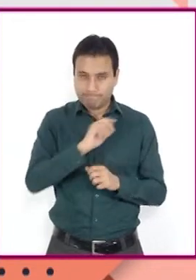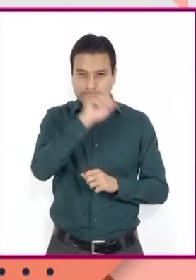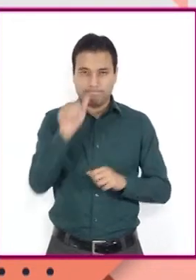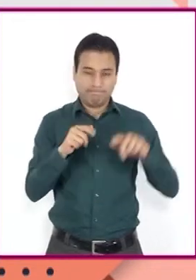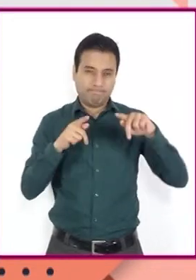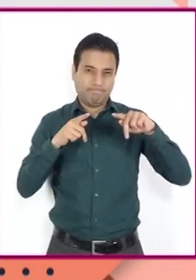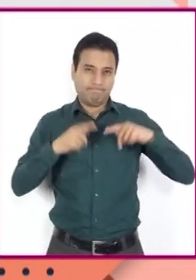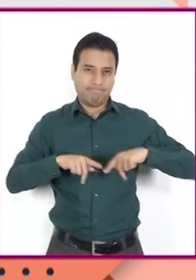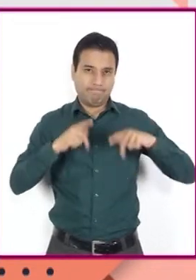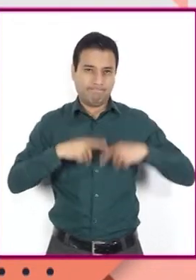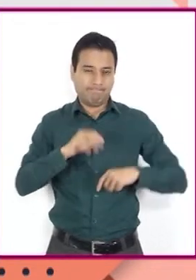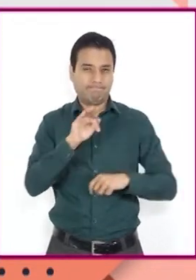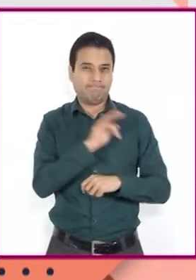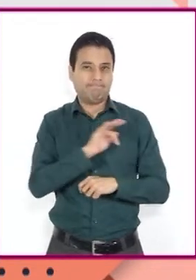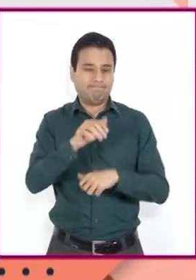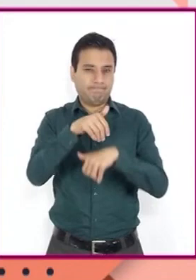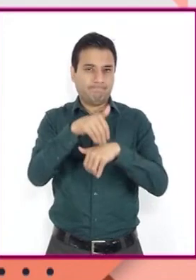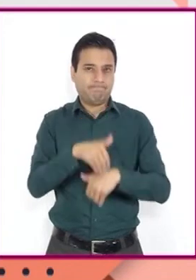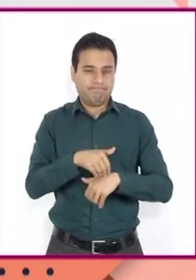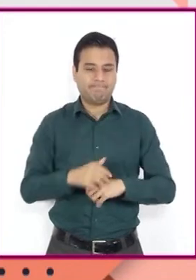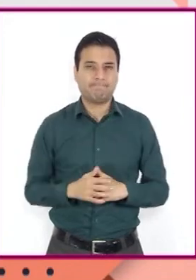lo plantearían en su reglamento.